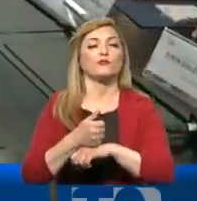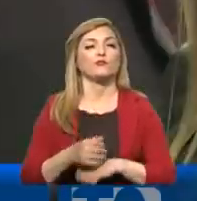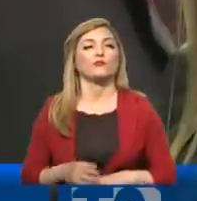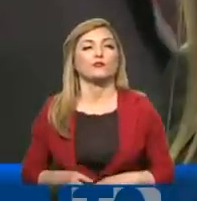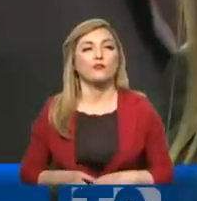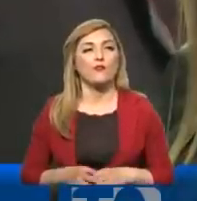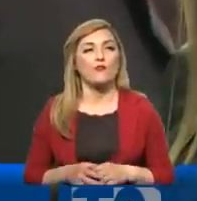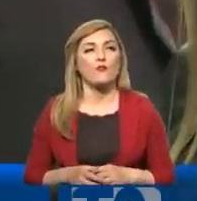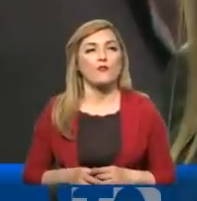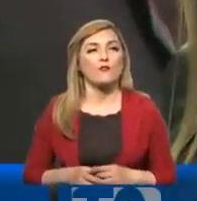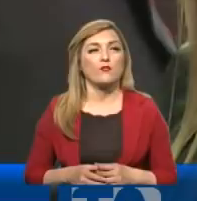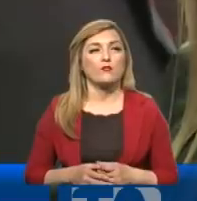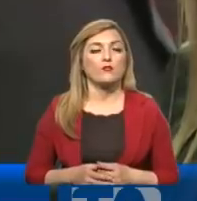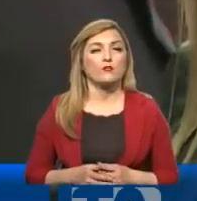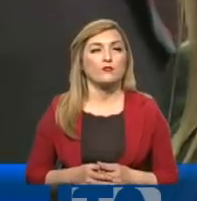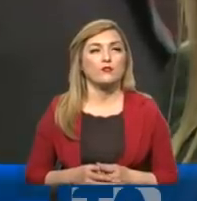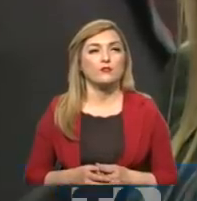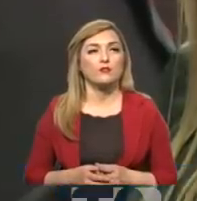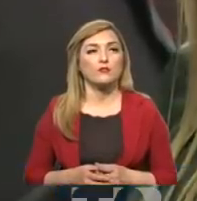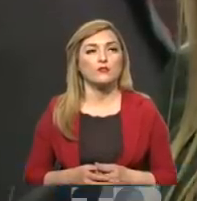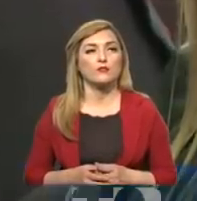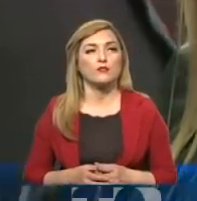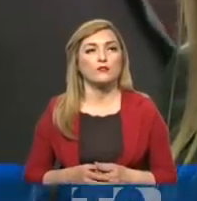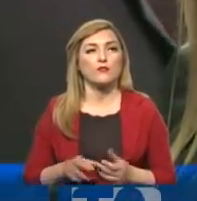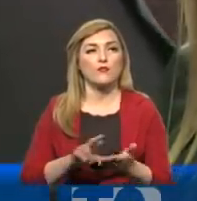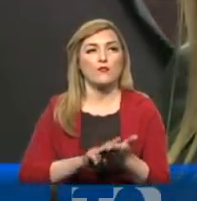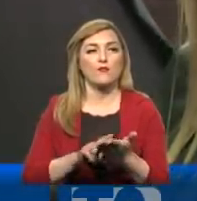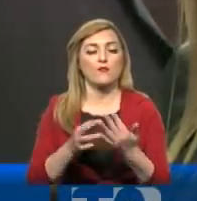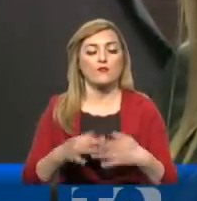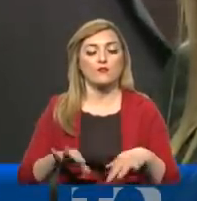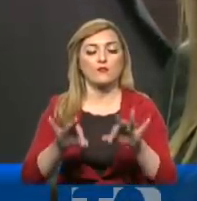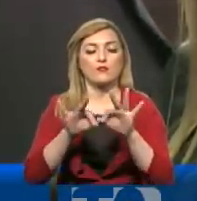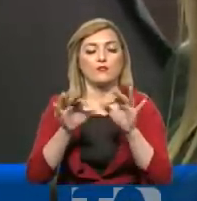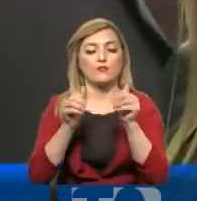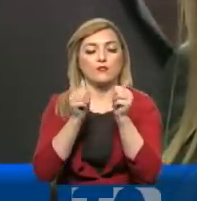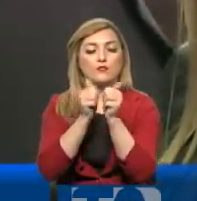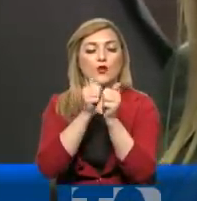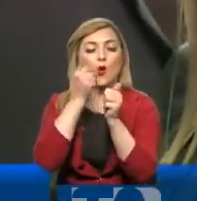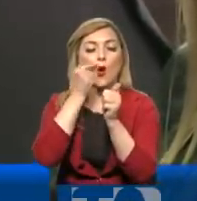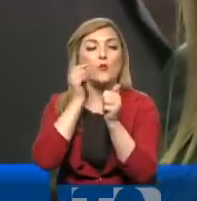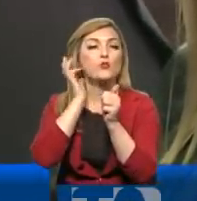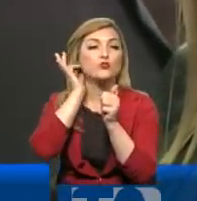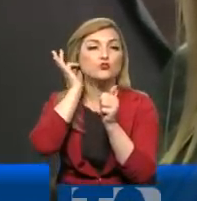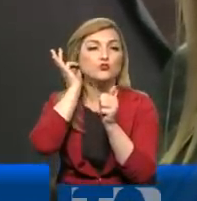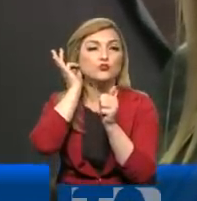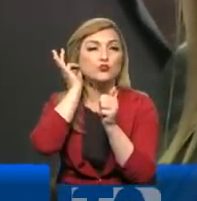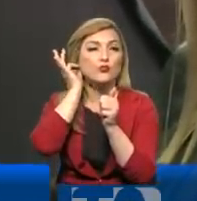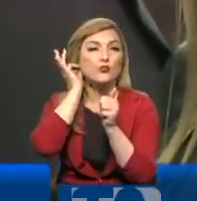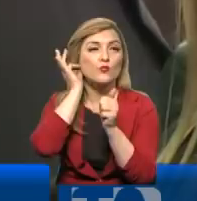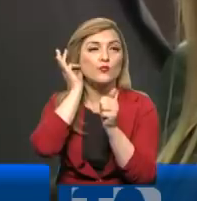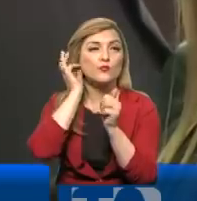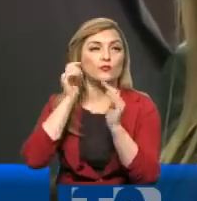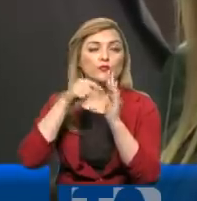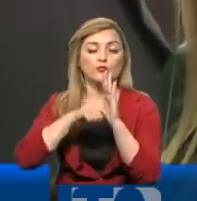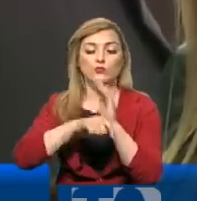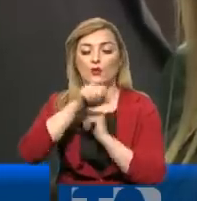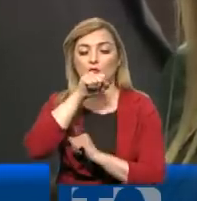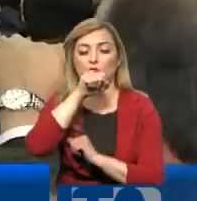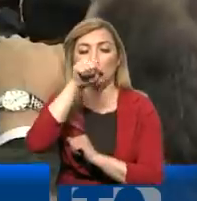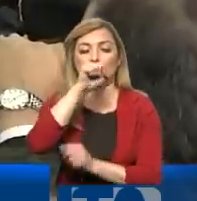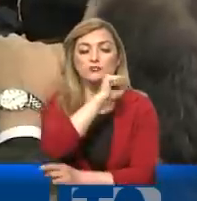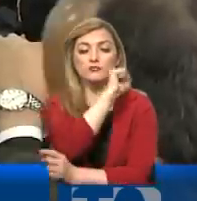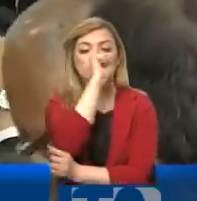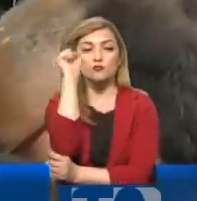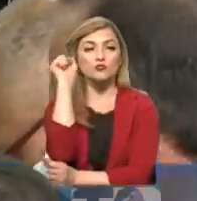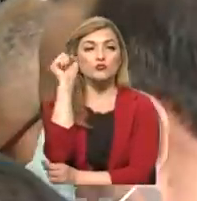Estado. Esta reunión es trascendente por la unión de mujeres y hombres con profunda vocación por el derecho y la